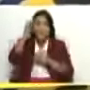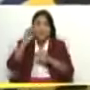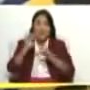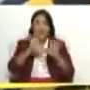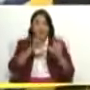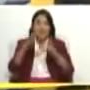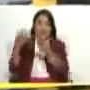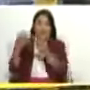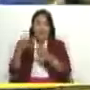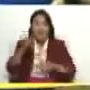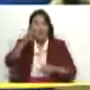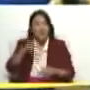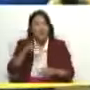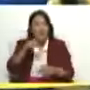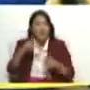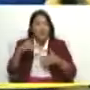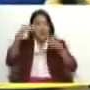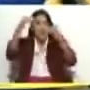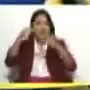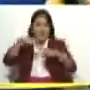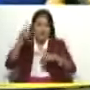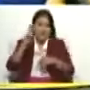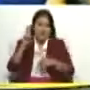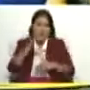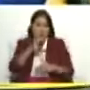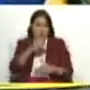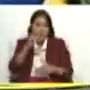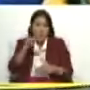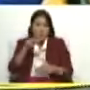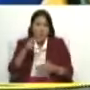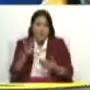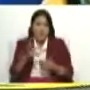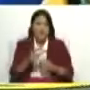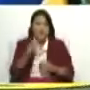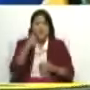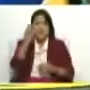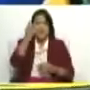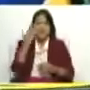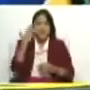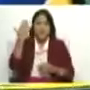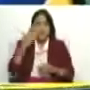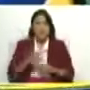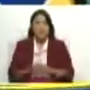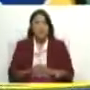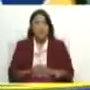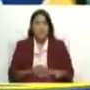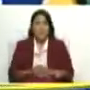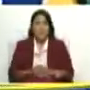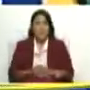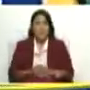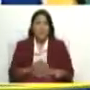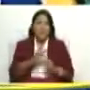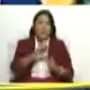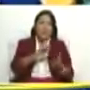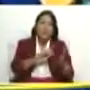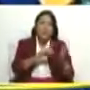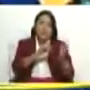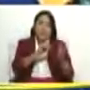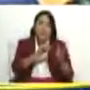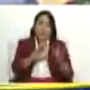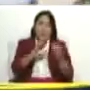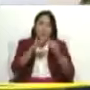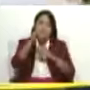había habido en el basque alguien tan grande aquí en Venezuela Pues siempre nos habíamos defendido ahí 170 un0 un